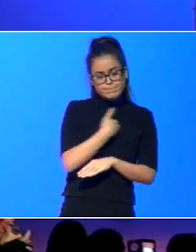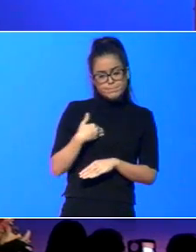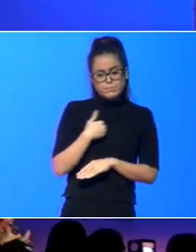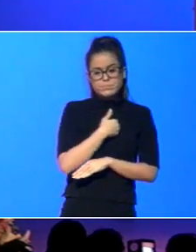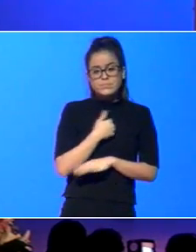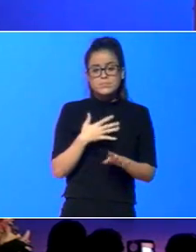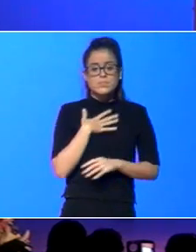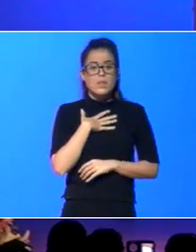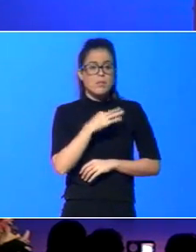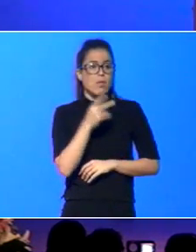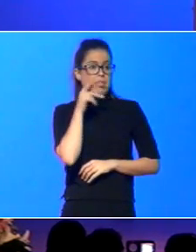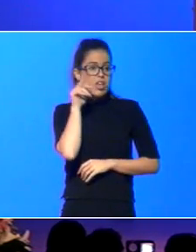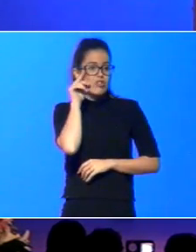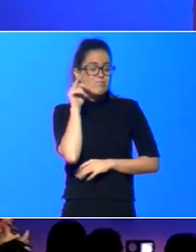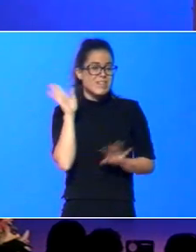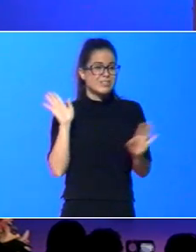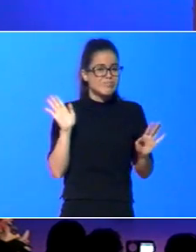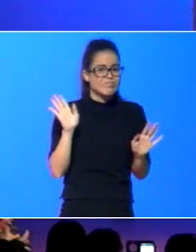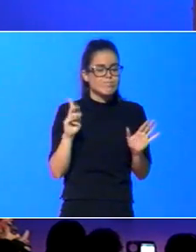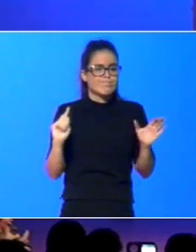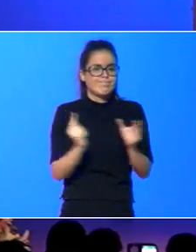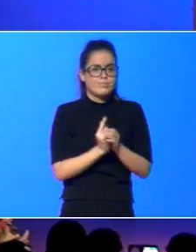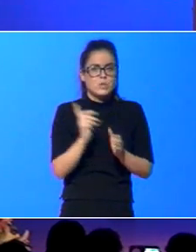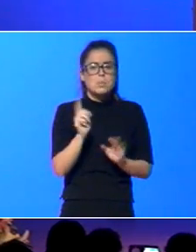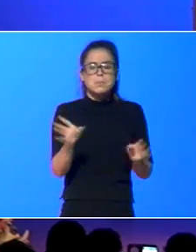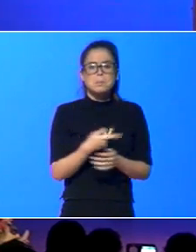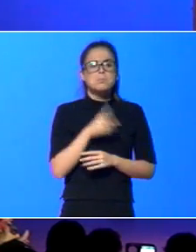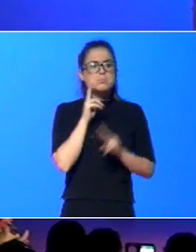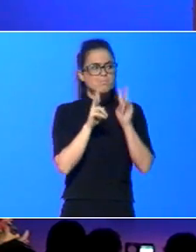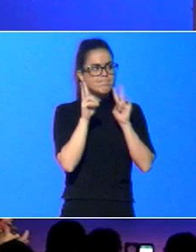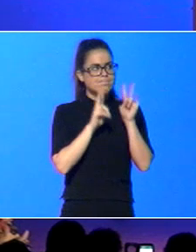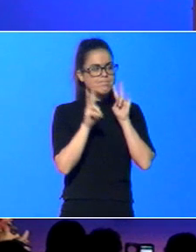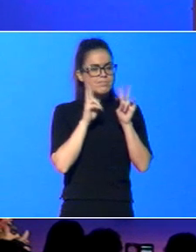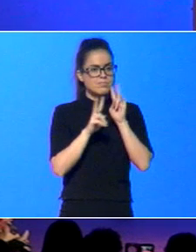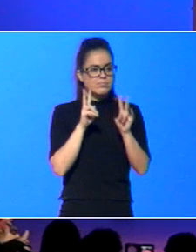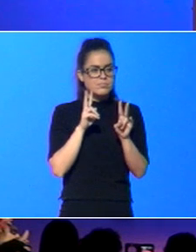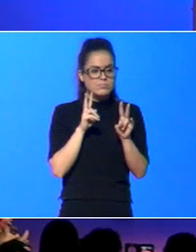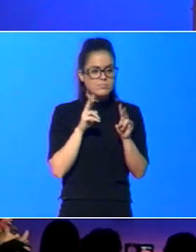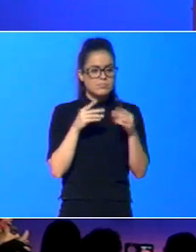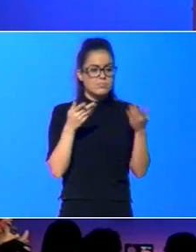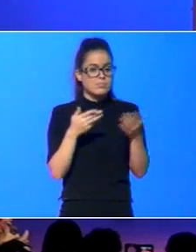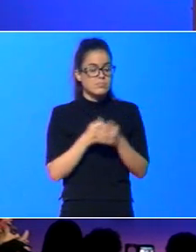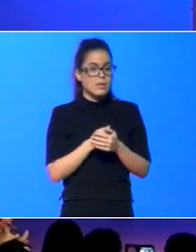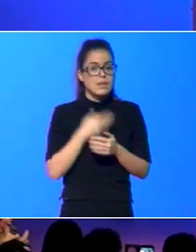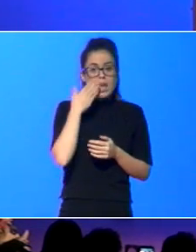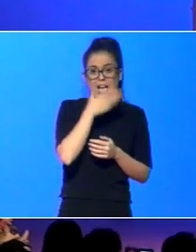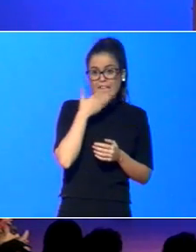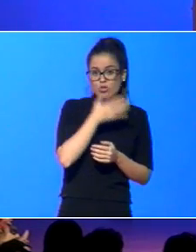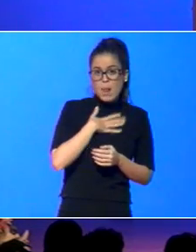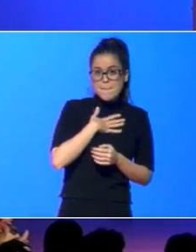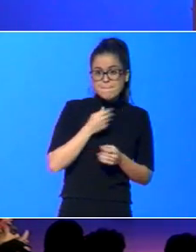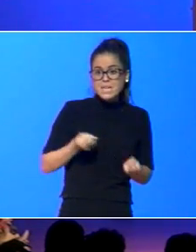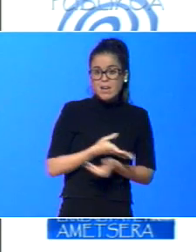naiz aditua honetaz, baina bai ikusi dut, gure eskolan eta inguruko eskoletan eta